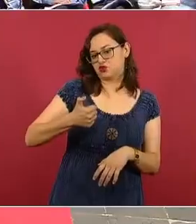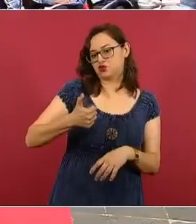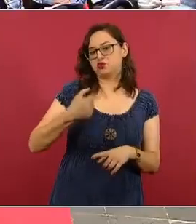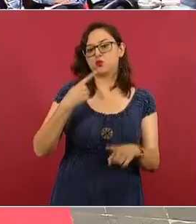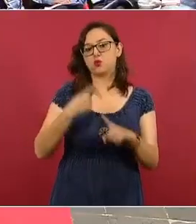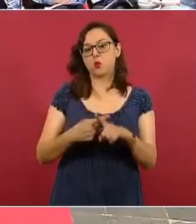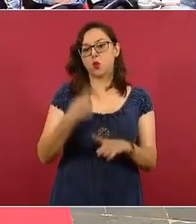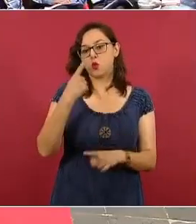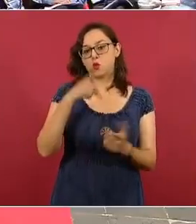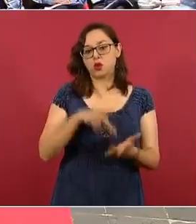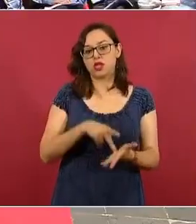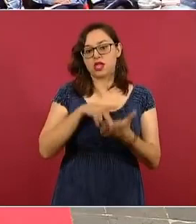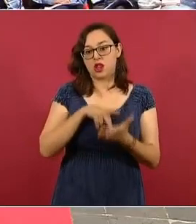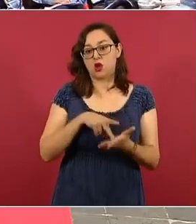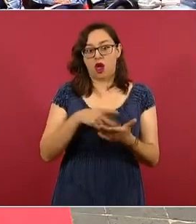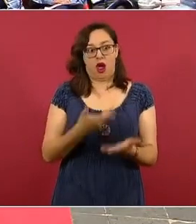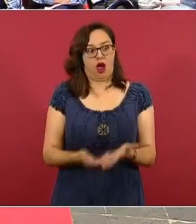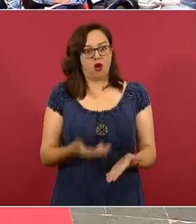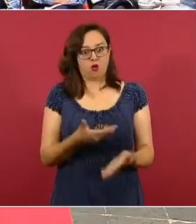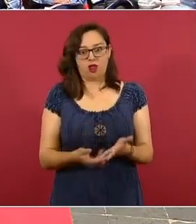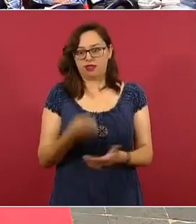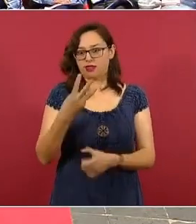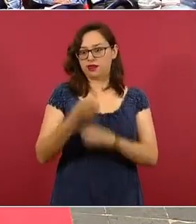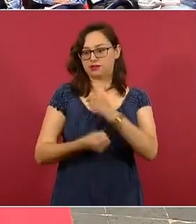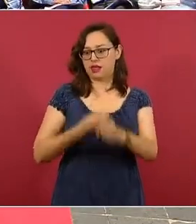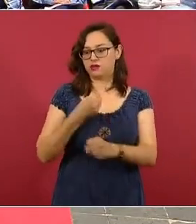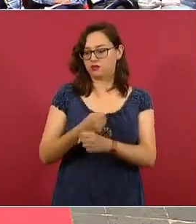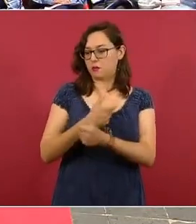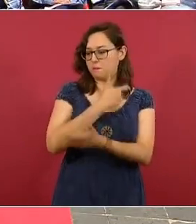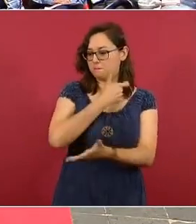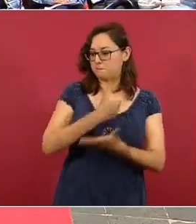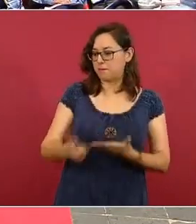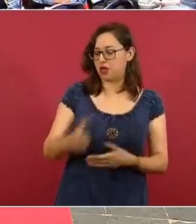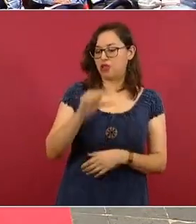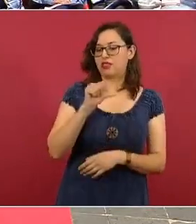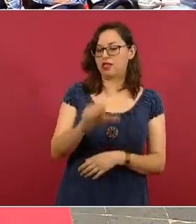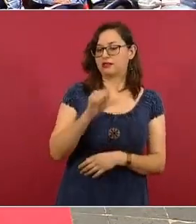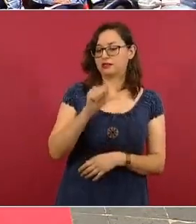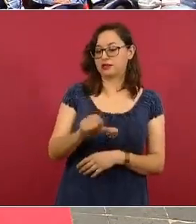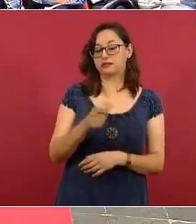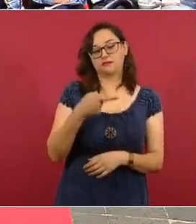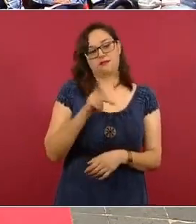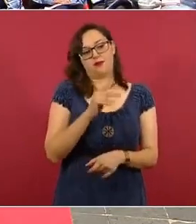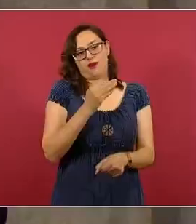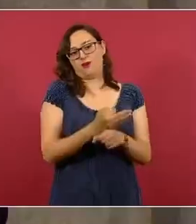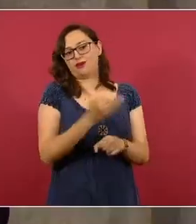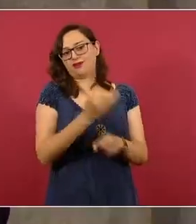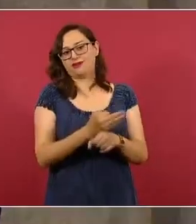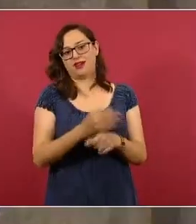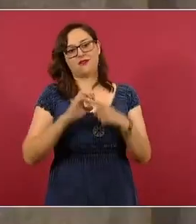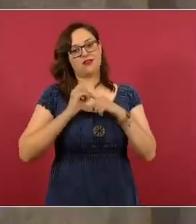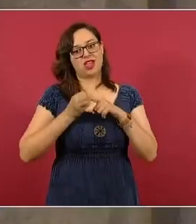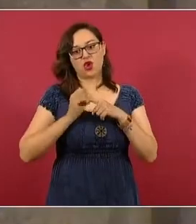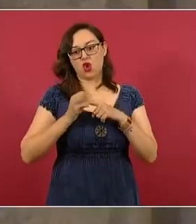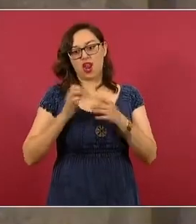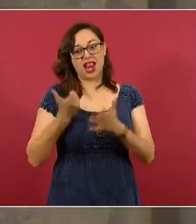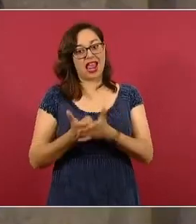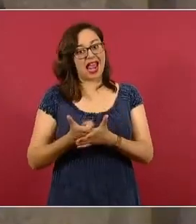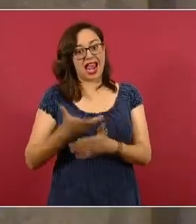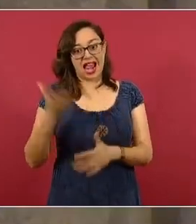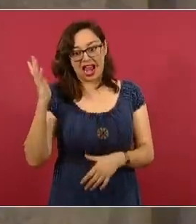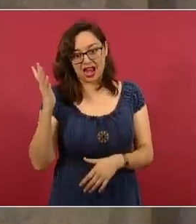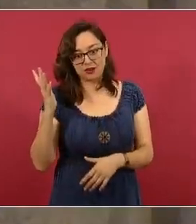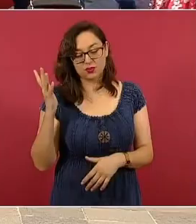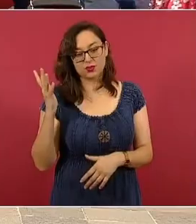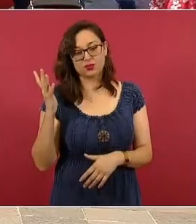y lo hemos ido aumentando, ahora es 16 y se paga más. Pero si